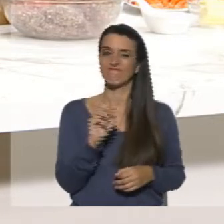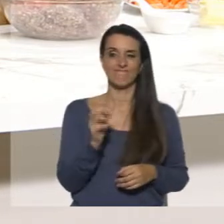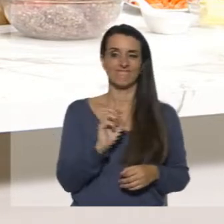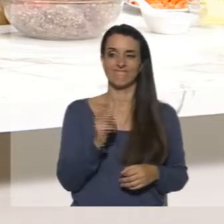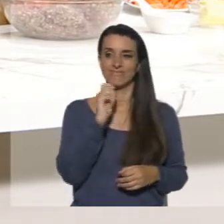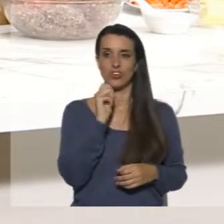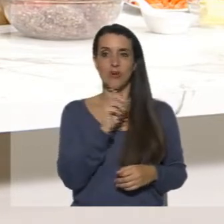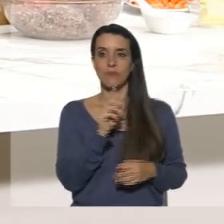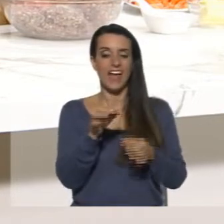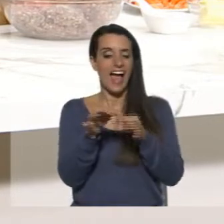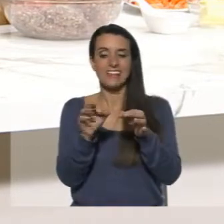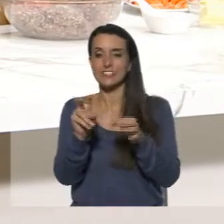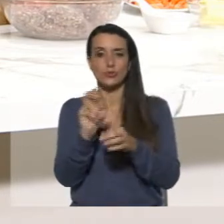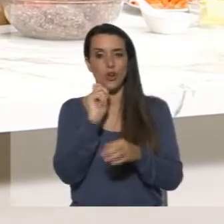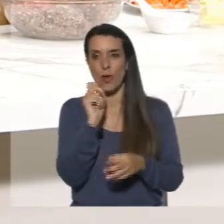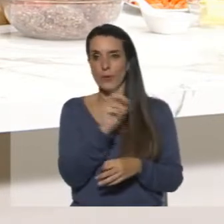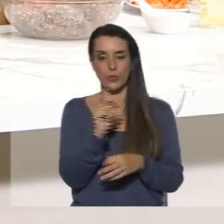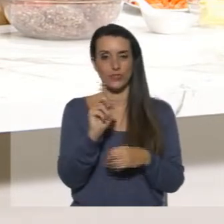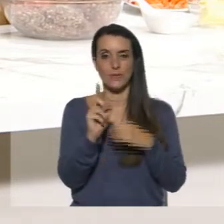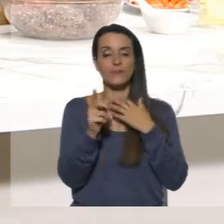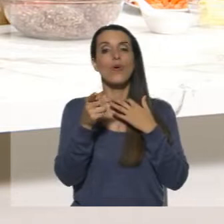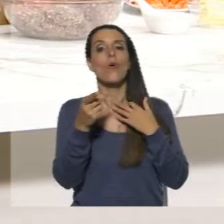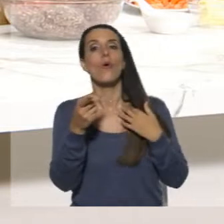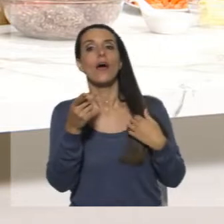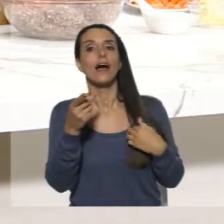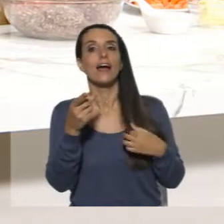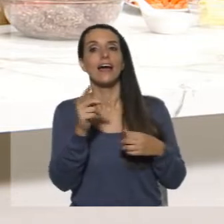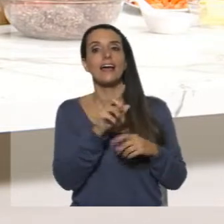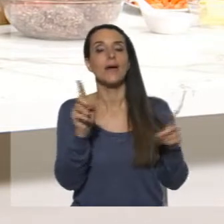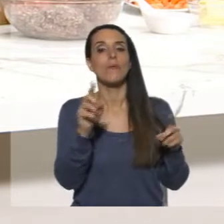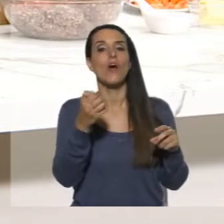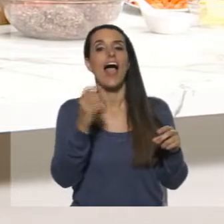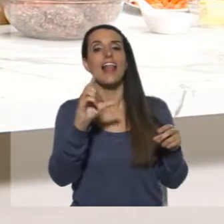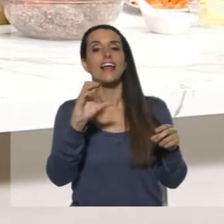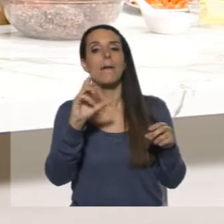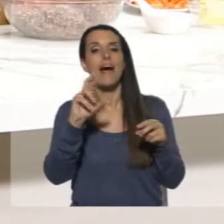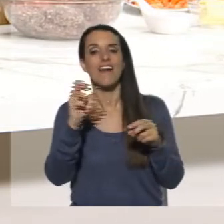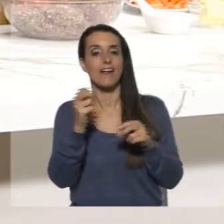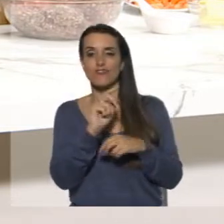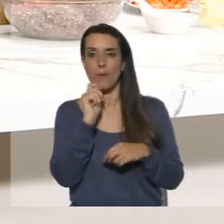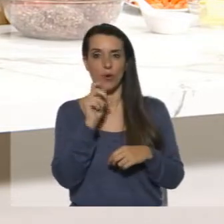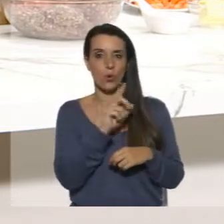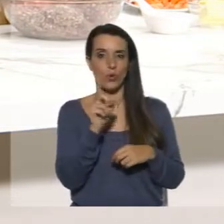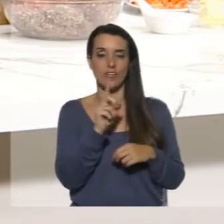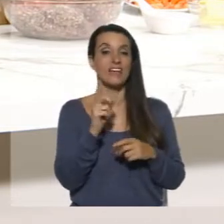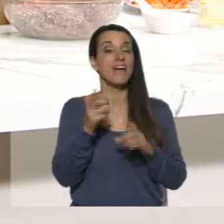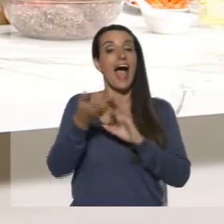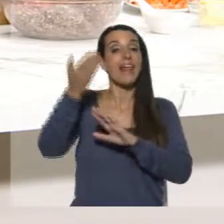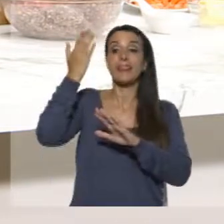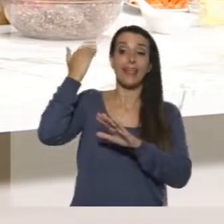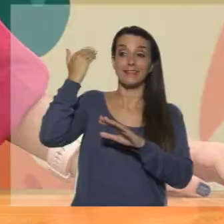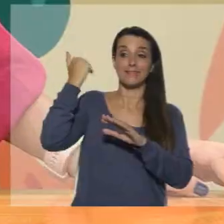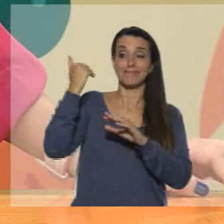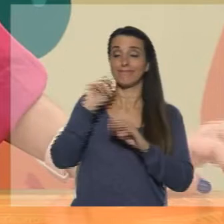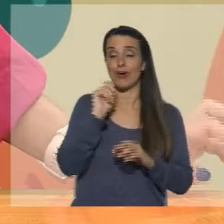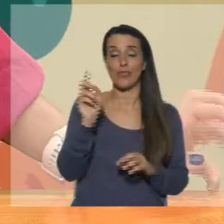la aceituna, me llevo mal con la aceituna. No son amigos, no, preferís las pasas. Con la aceituna y con la alcaparra tengo algún problema. La alcaparra que no. En la otra vida nos llevamos un no. poco mal.